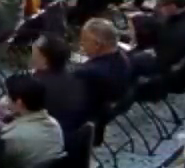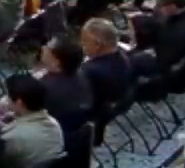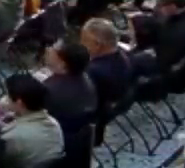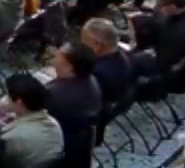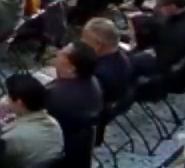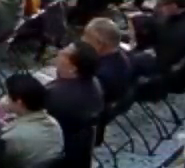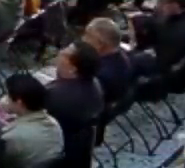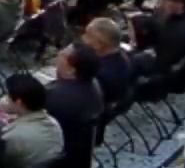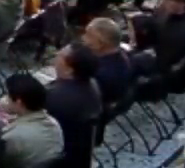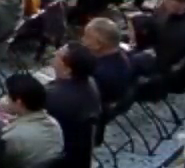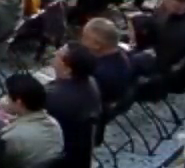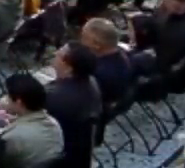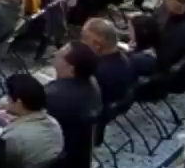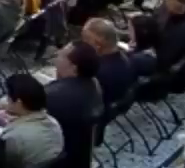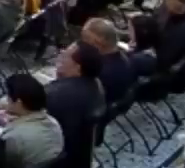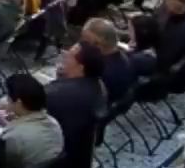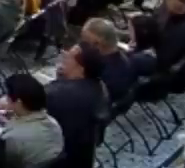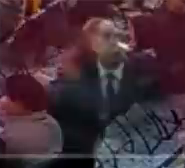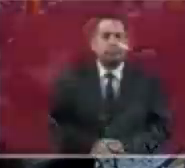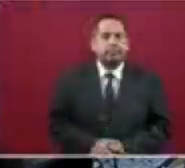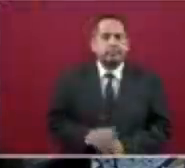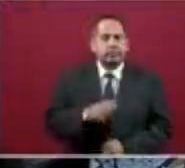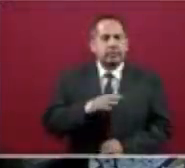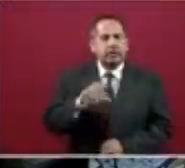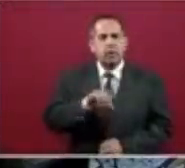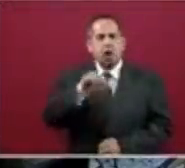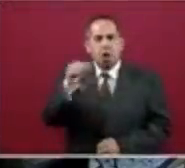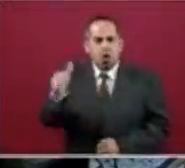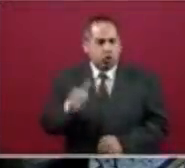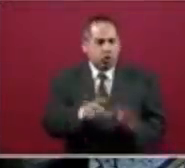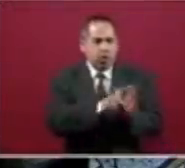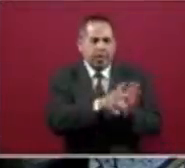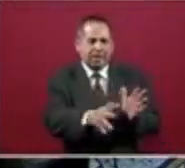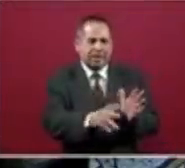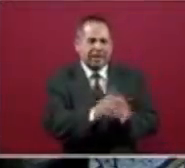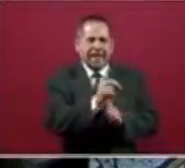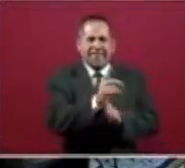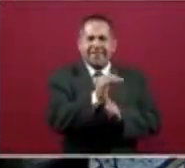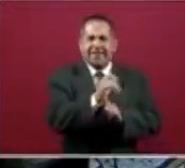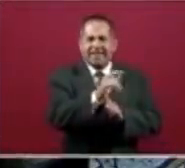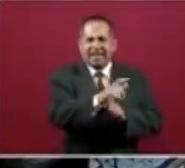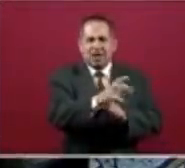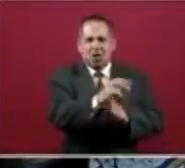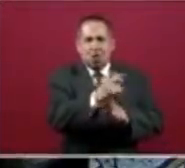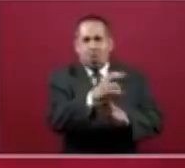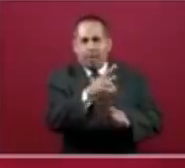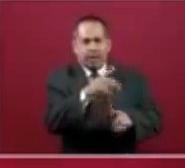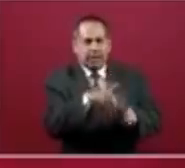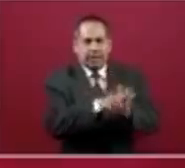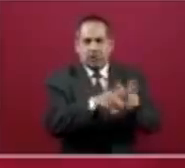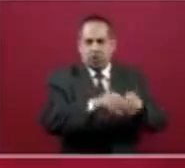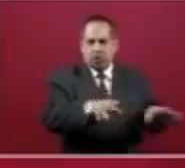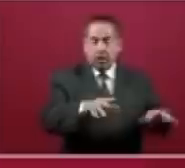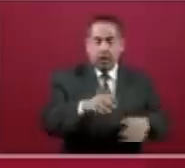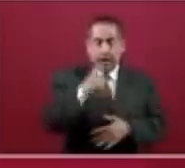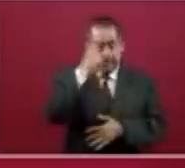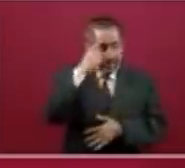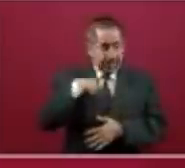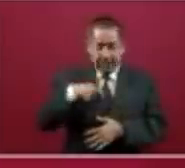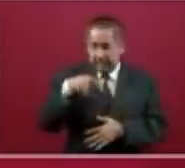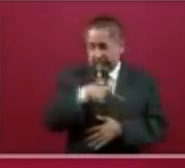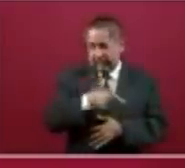el hijo del aguizote, Daniel Cabrera, extraordinario. Para mí, el